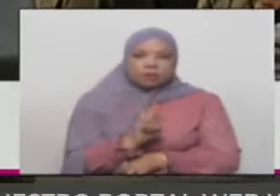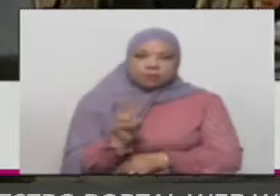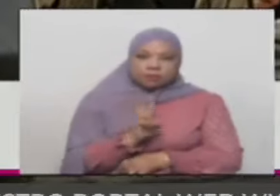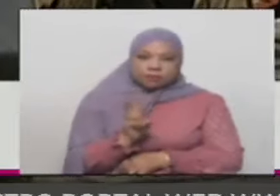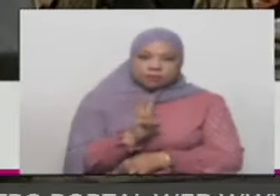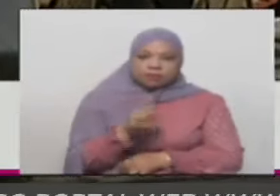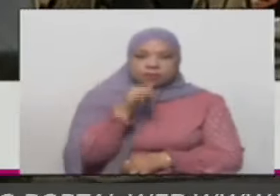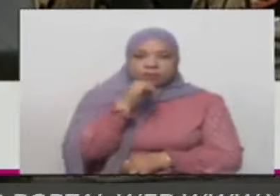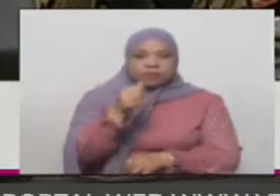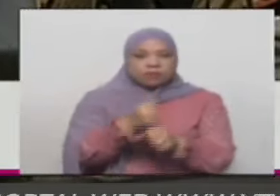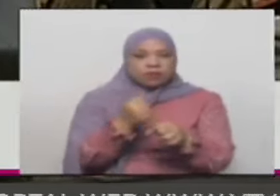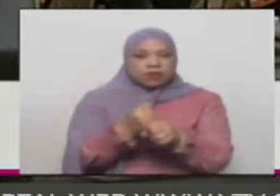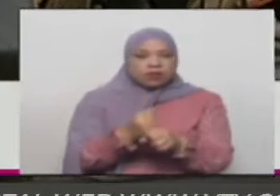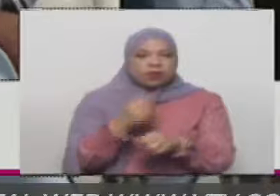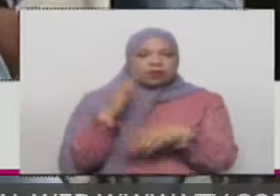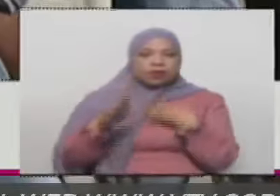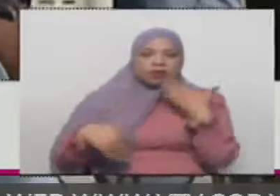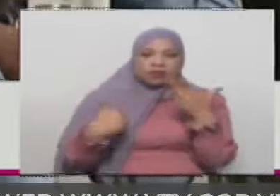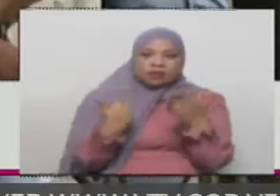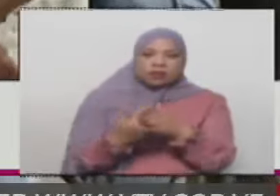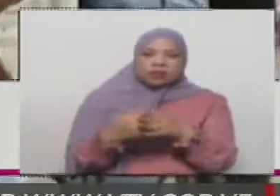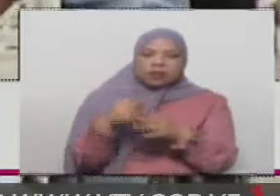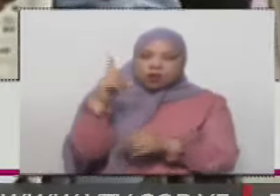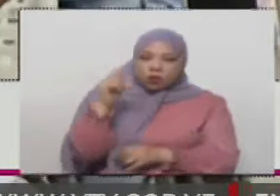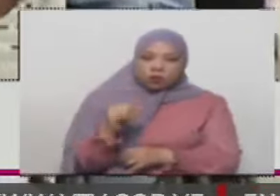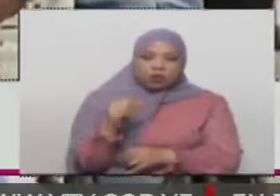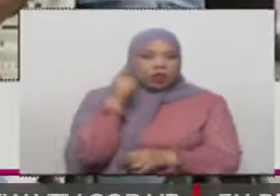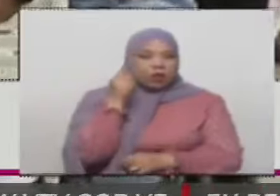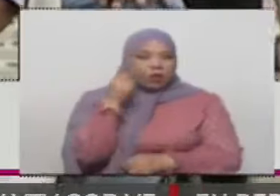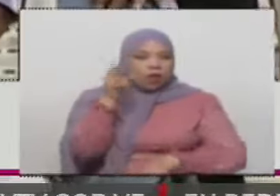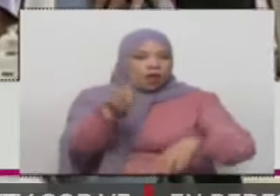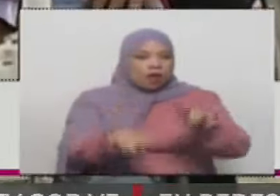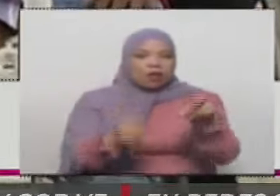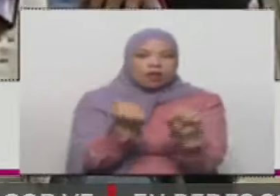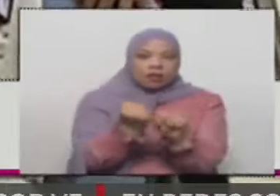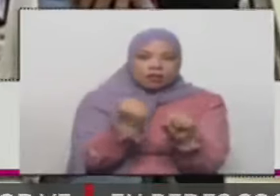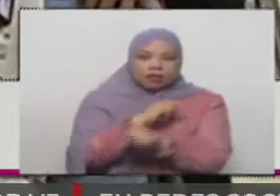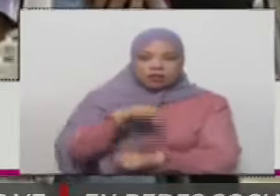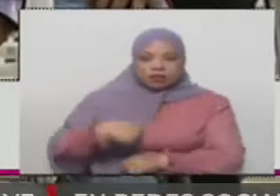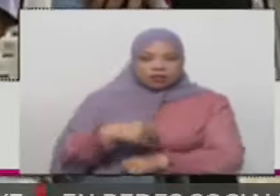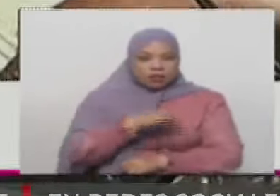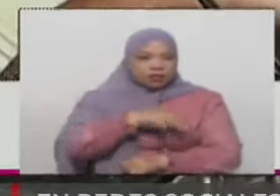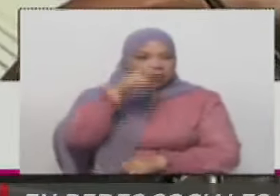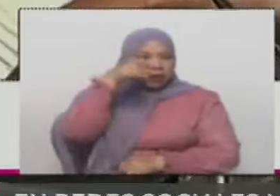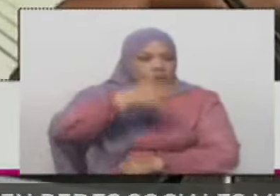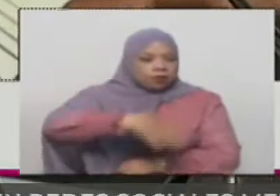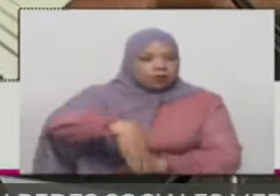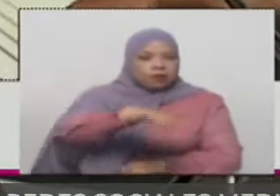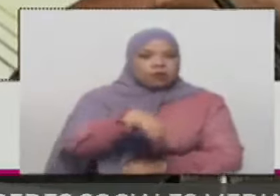que poco aprecian las expresiones auténticas de los pueblos y que quieren